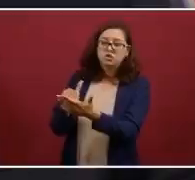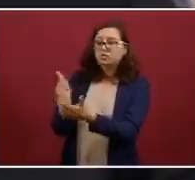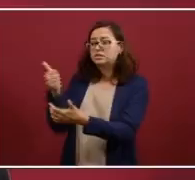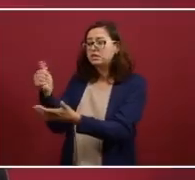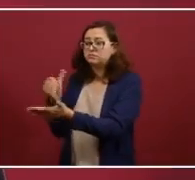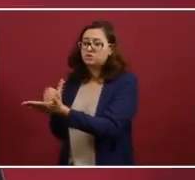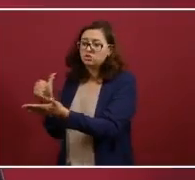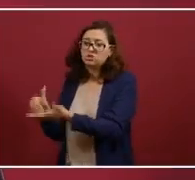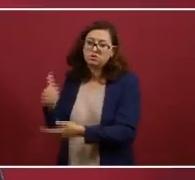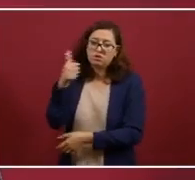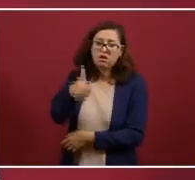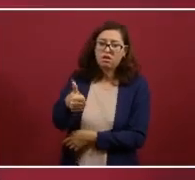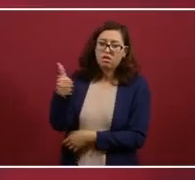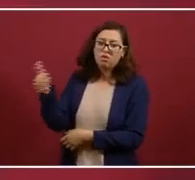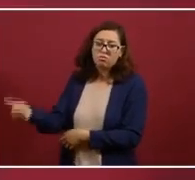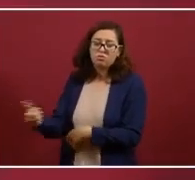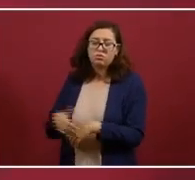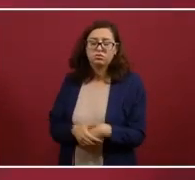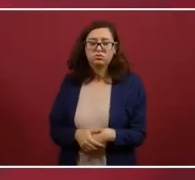uno.